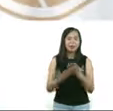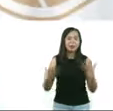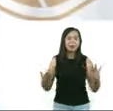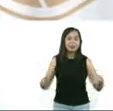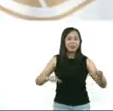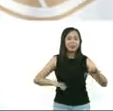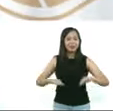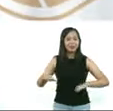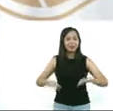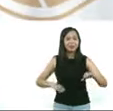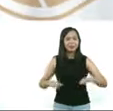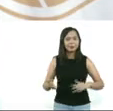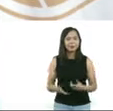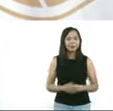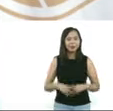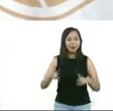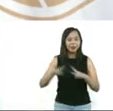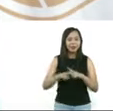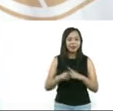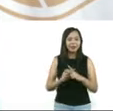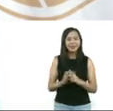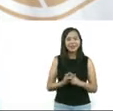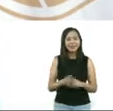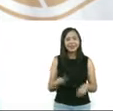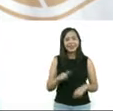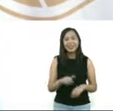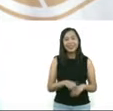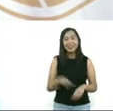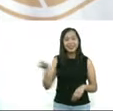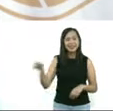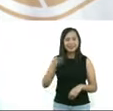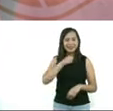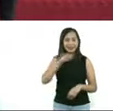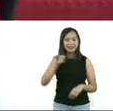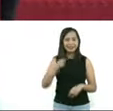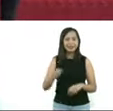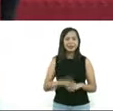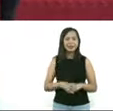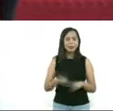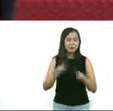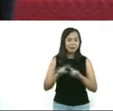ejercicio. Les van a hacer la competencia aquí a los reporteros.